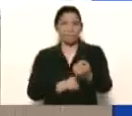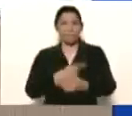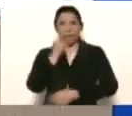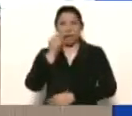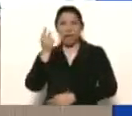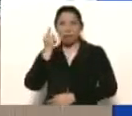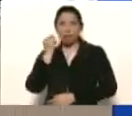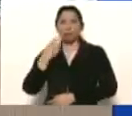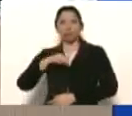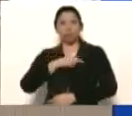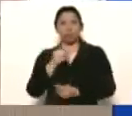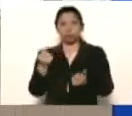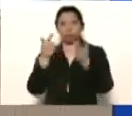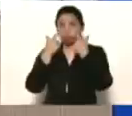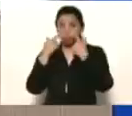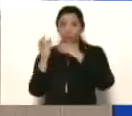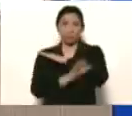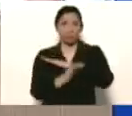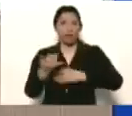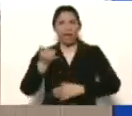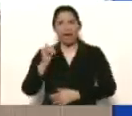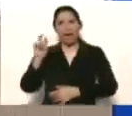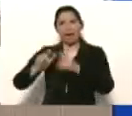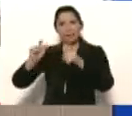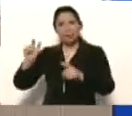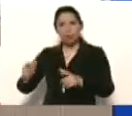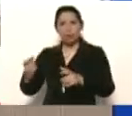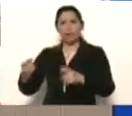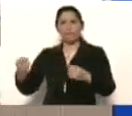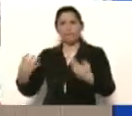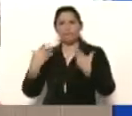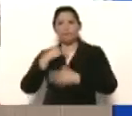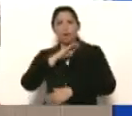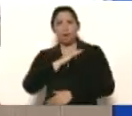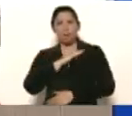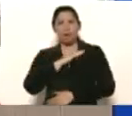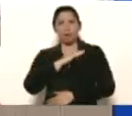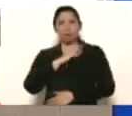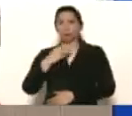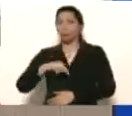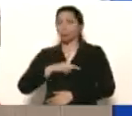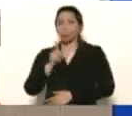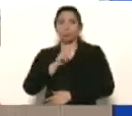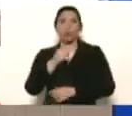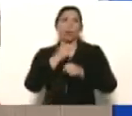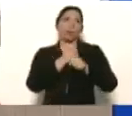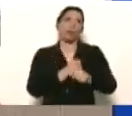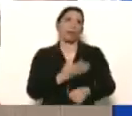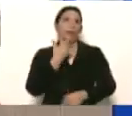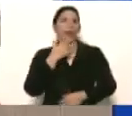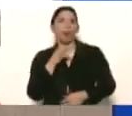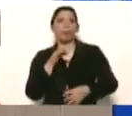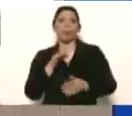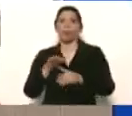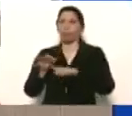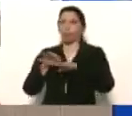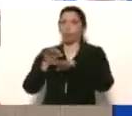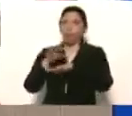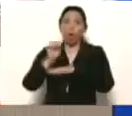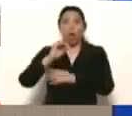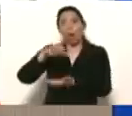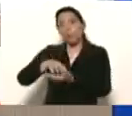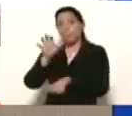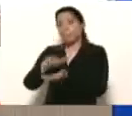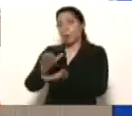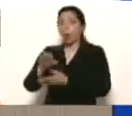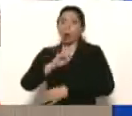pendientes de la frontera y que cuando aparece un foco les caemos encima nos vamos a esperar que el foco como el caso de pedro gonzález o como el caso de esta empresa